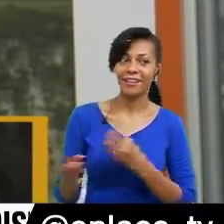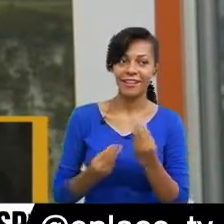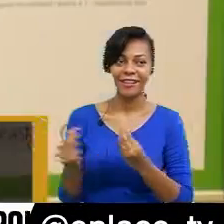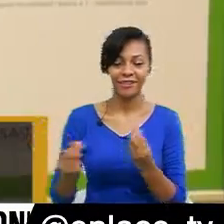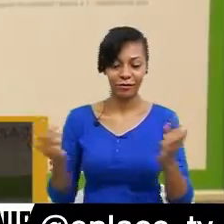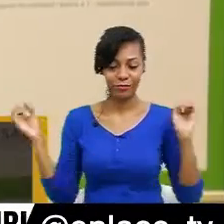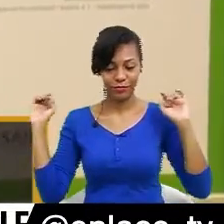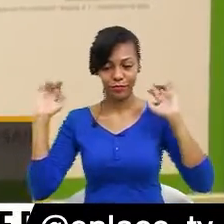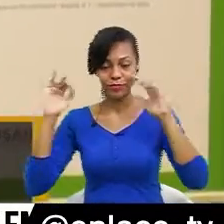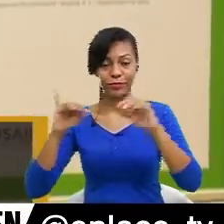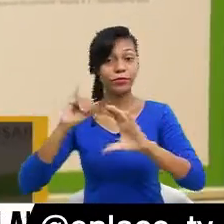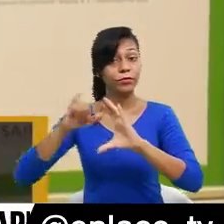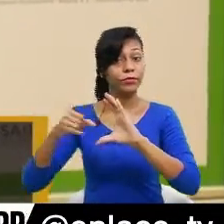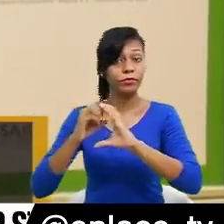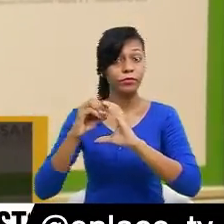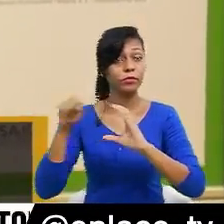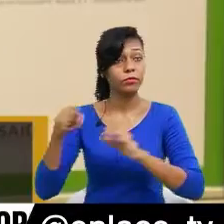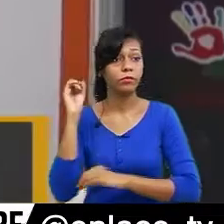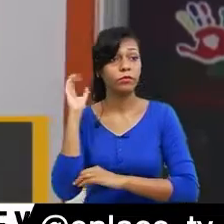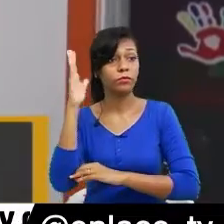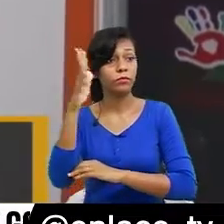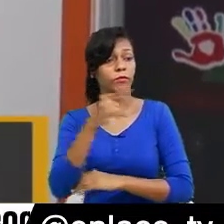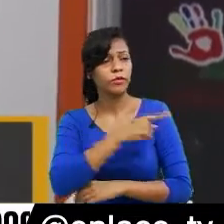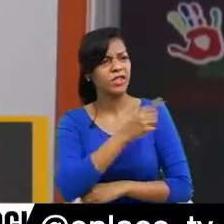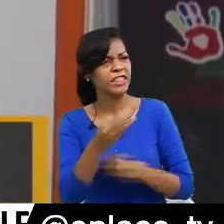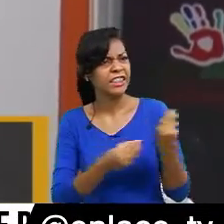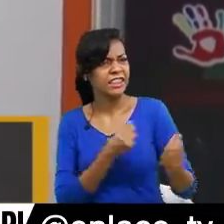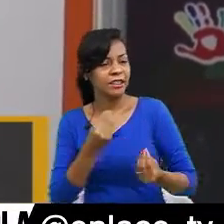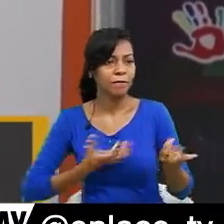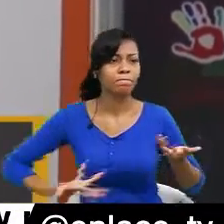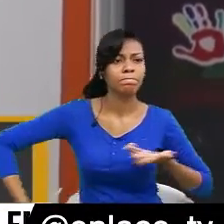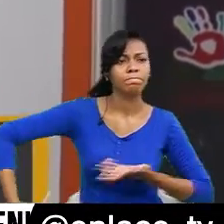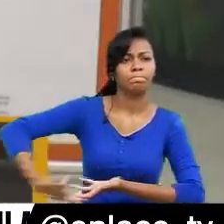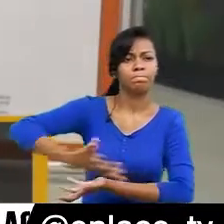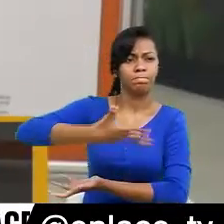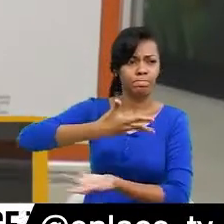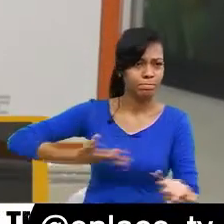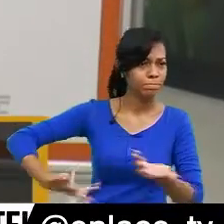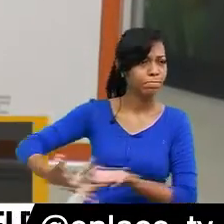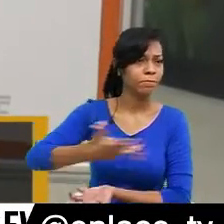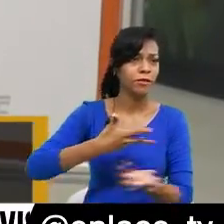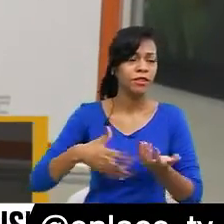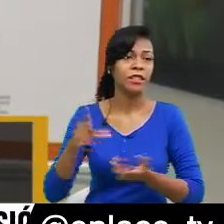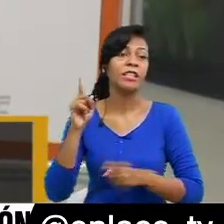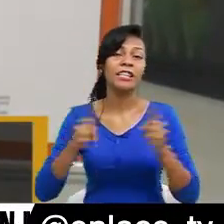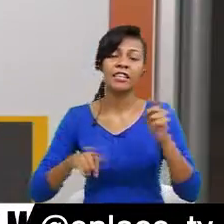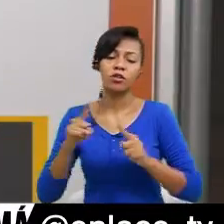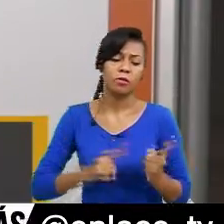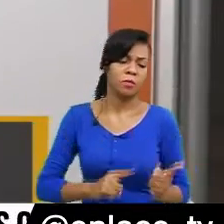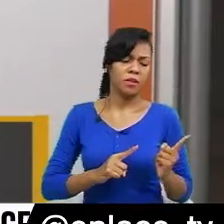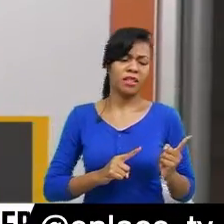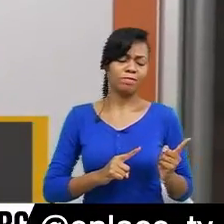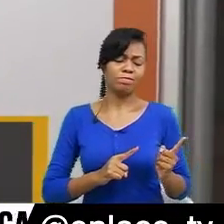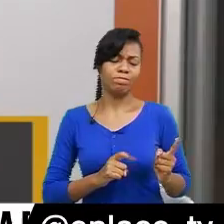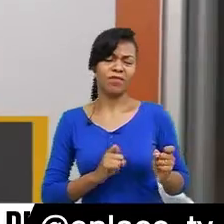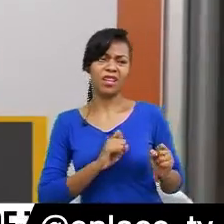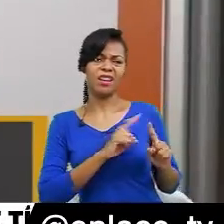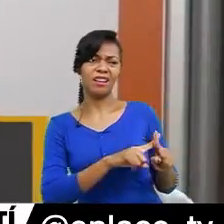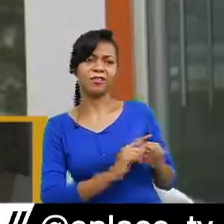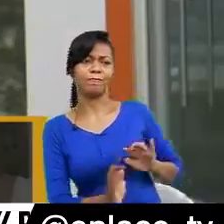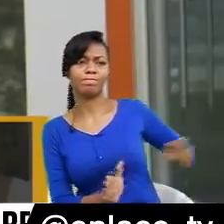la exposición desde el día de hoy. Esta exposición es calificada como escenario de reconciliación entre desmovilizados y comunidades receptoras a través del